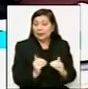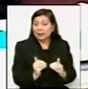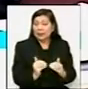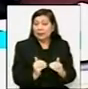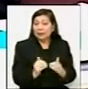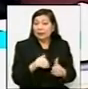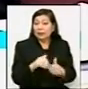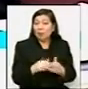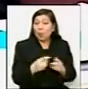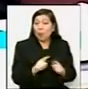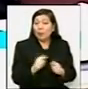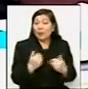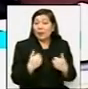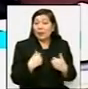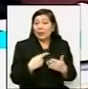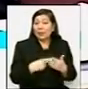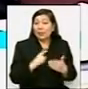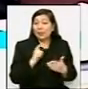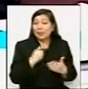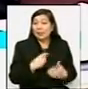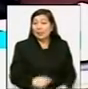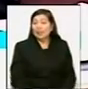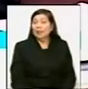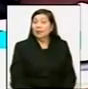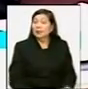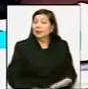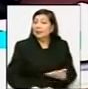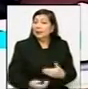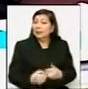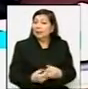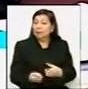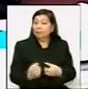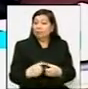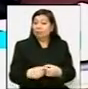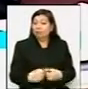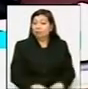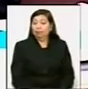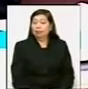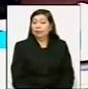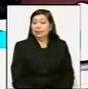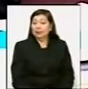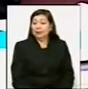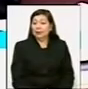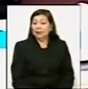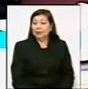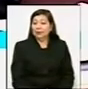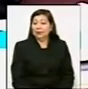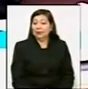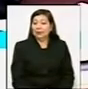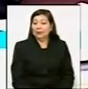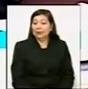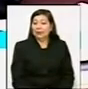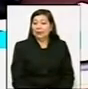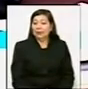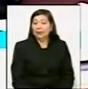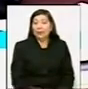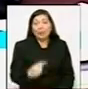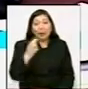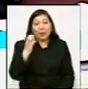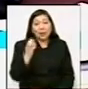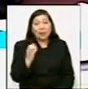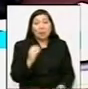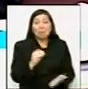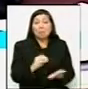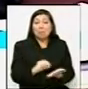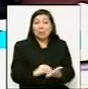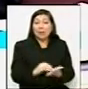proceso electoral, cuando lo que tiene que estar es reclutando afiliados. Estoy planteando el problema. Entonces, creo que más